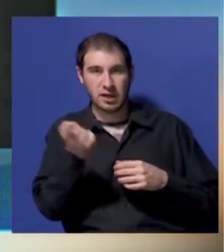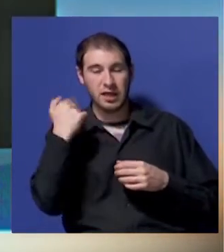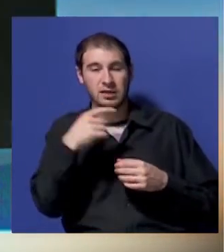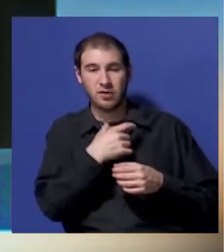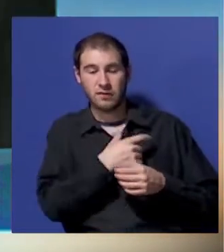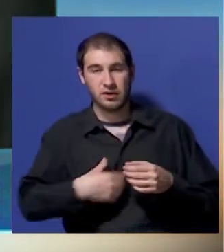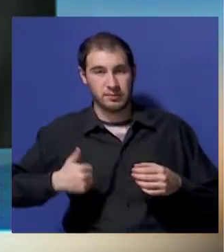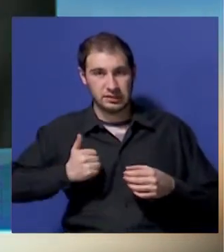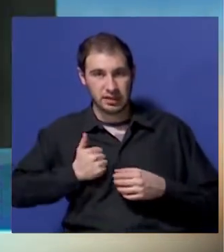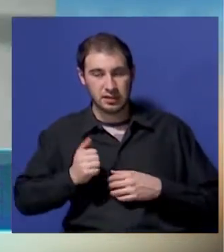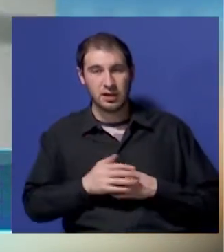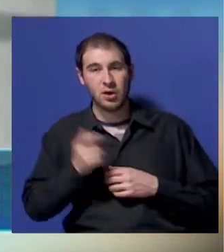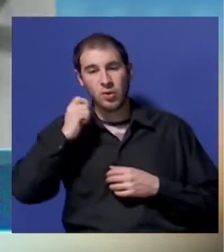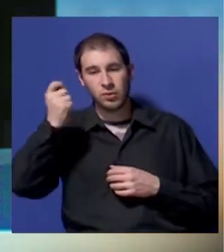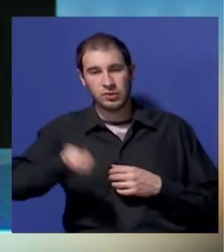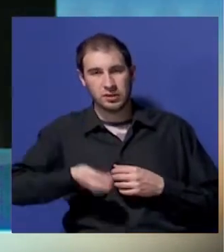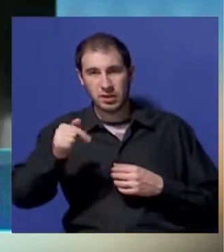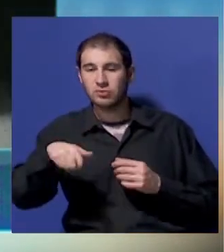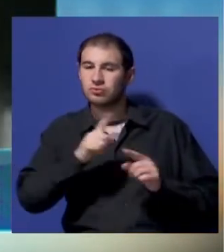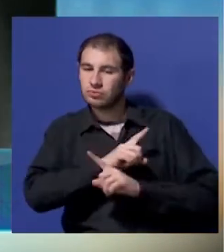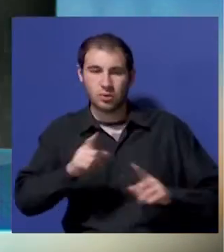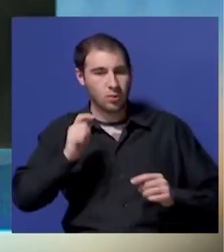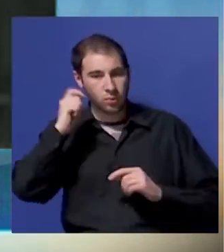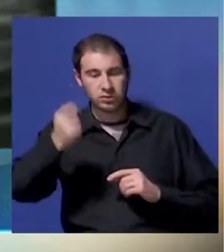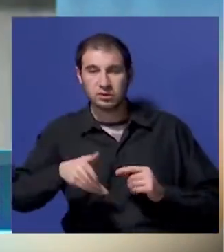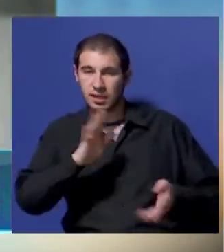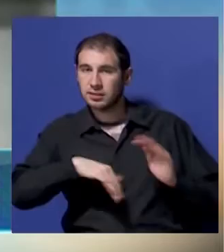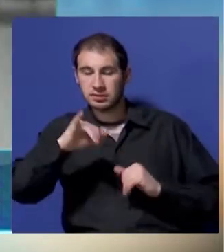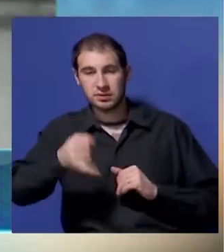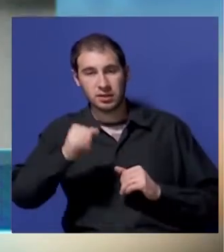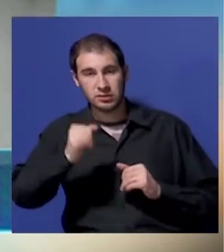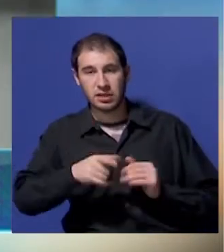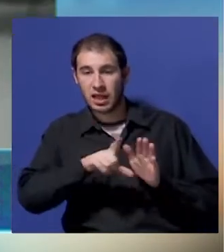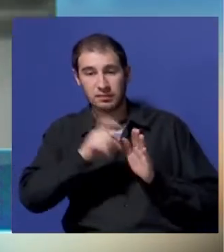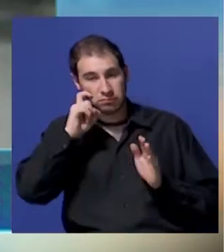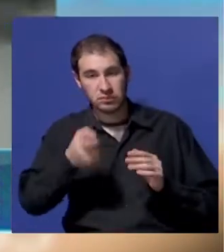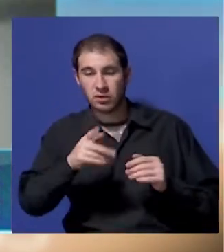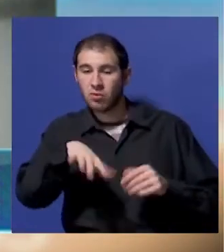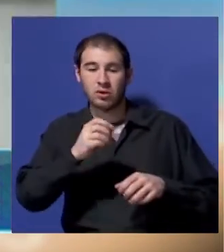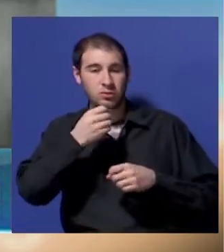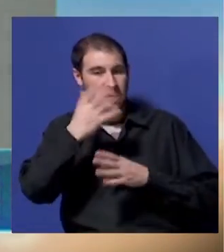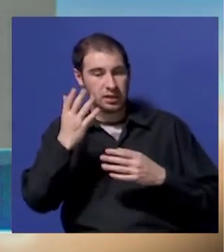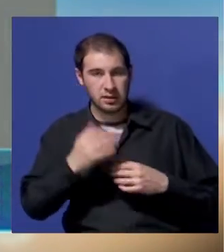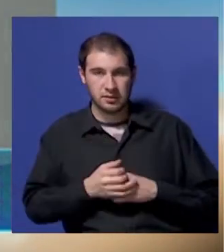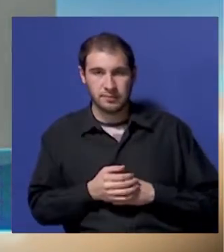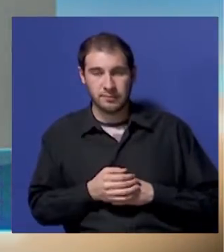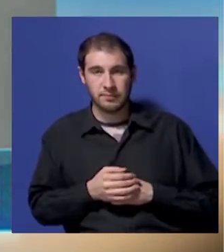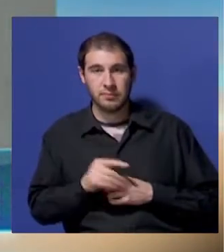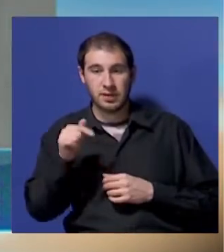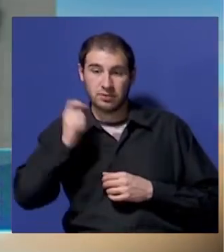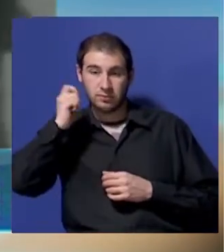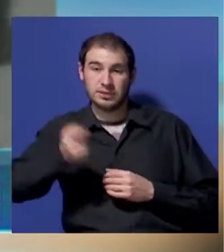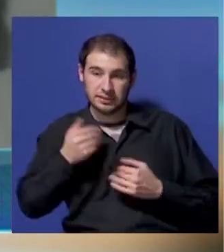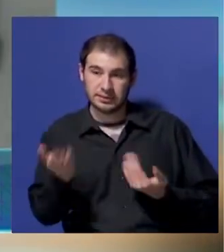dictadura. La justicia no tiene que hacer eso. La justicia tiene que actuar, si se violan las leyes, en cualquier contexto. Para eso es la